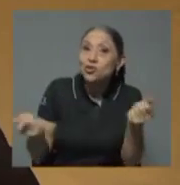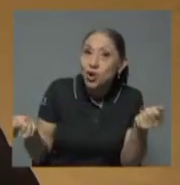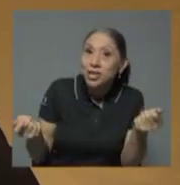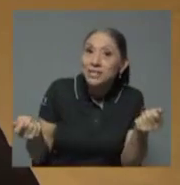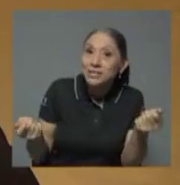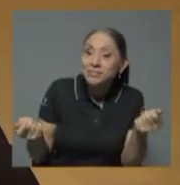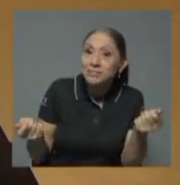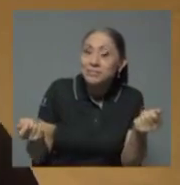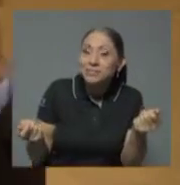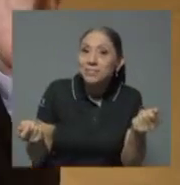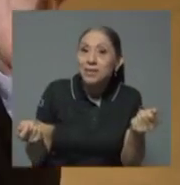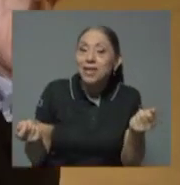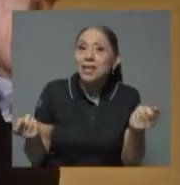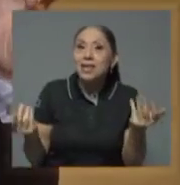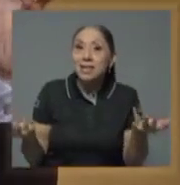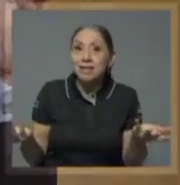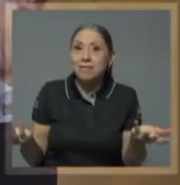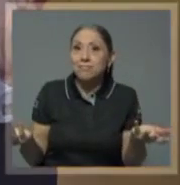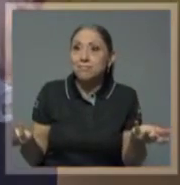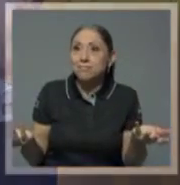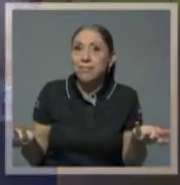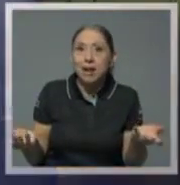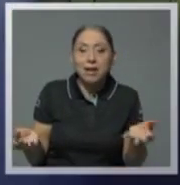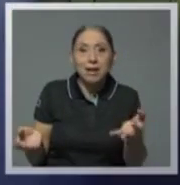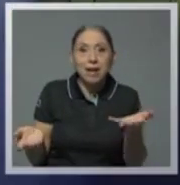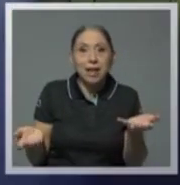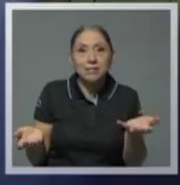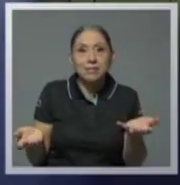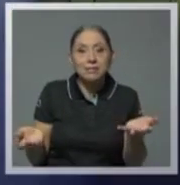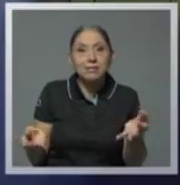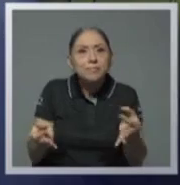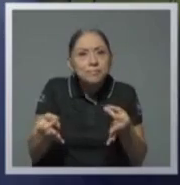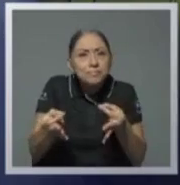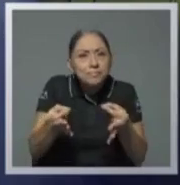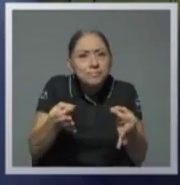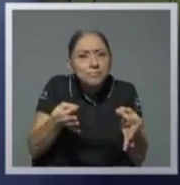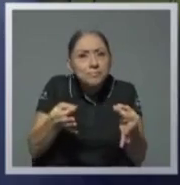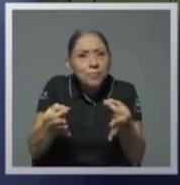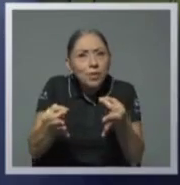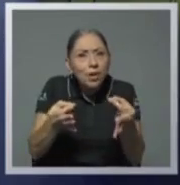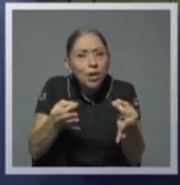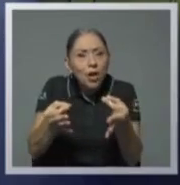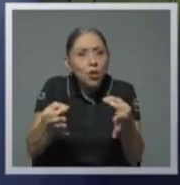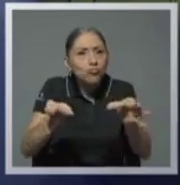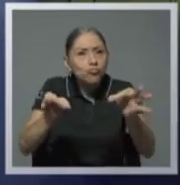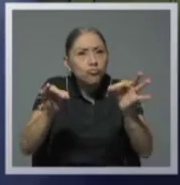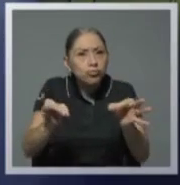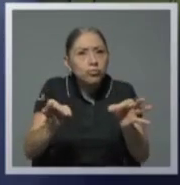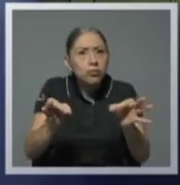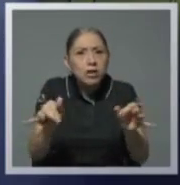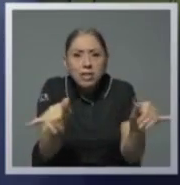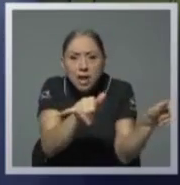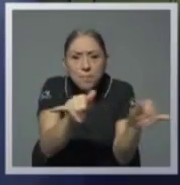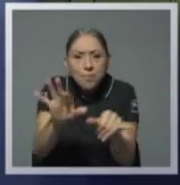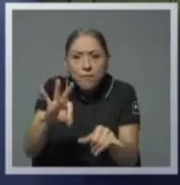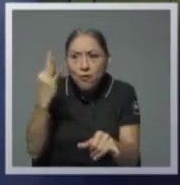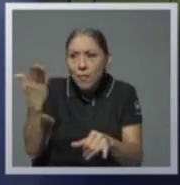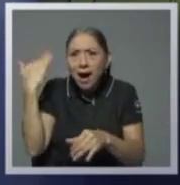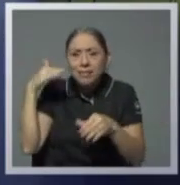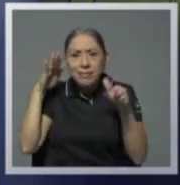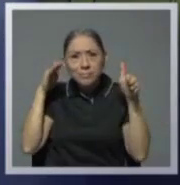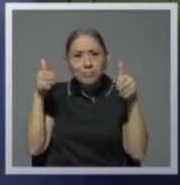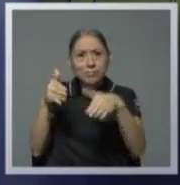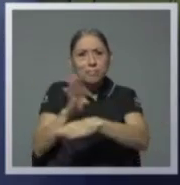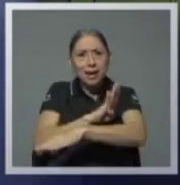la misma, por lo que puedo escuchar, con la misma eficiencia que hacía cuando era banquero.